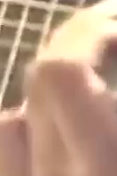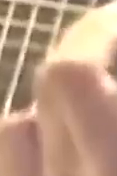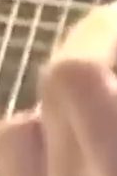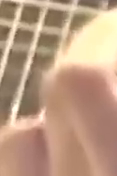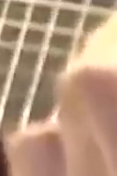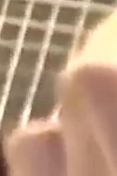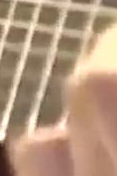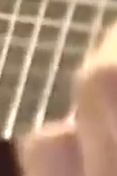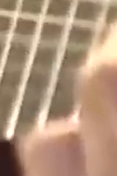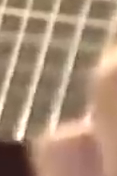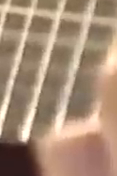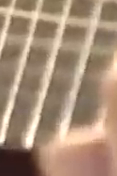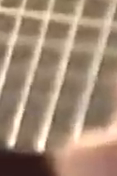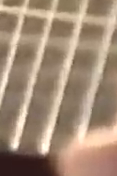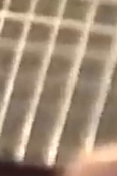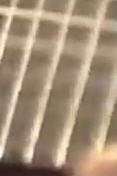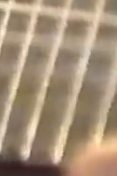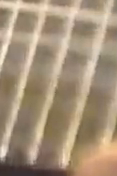remanso.